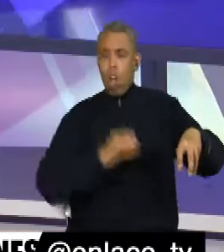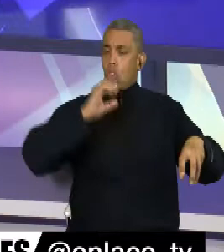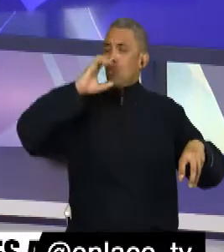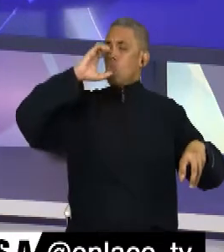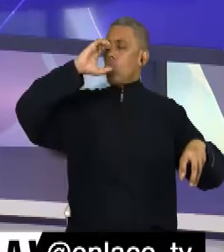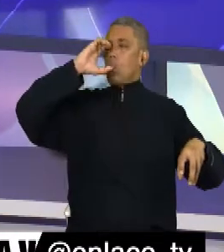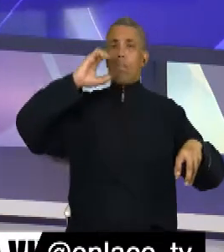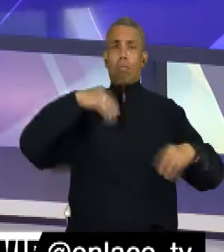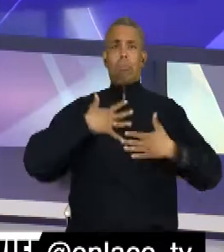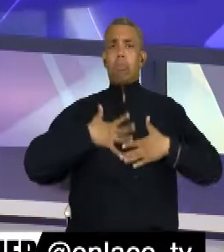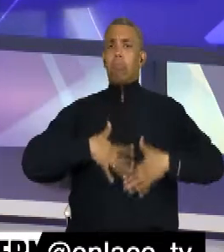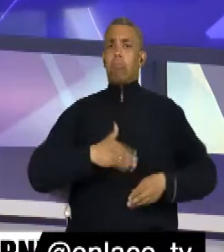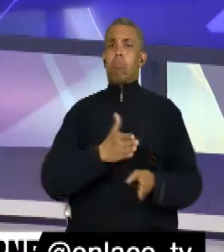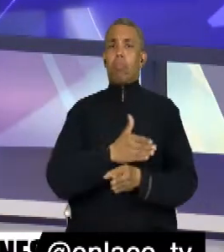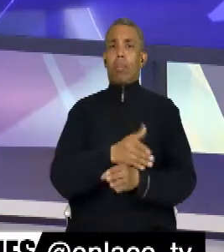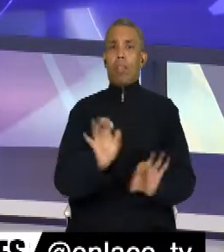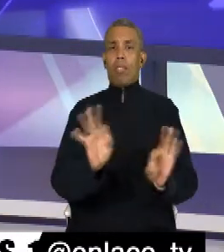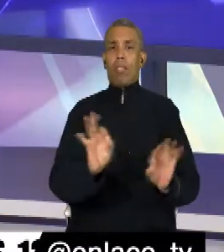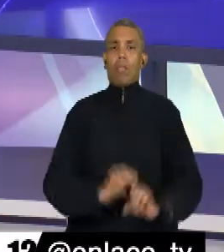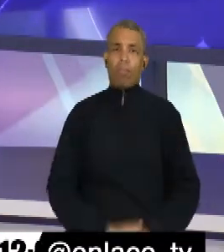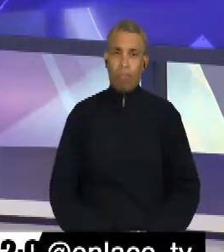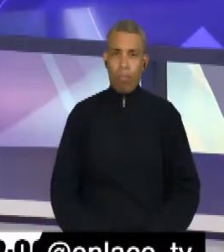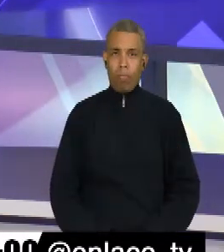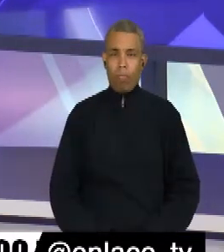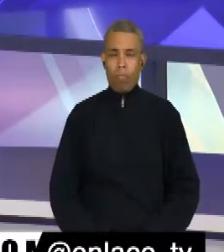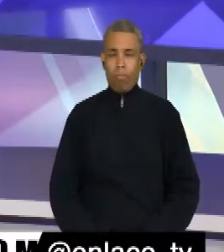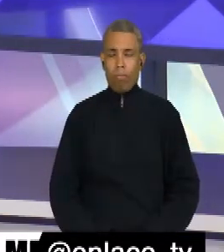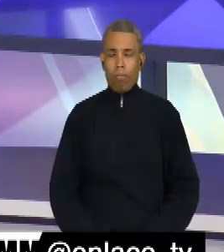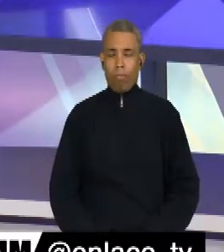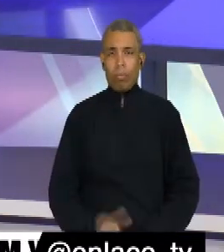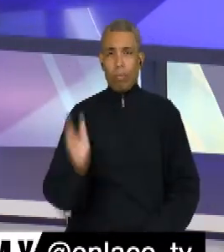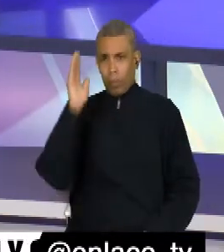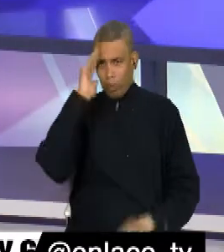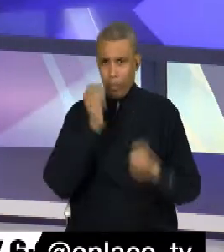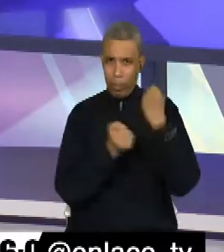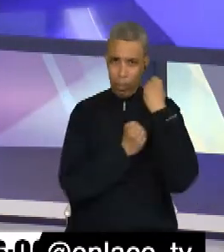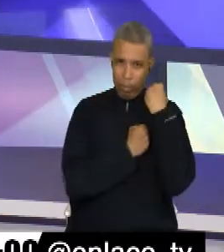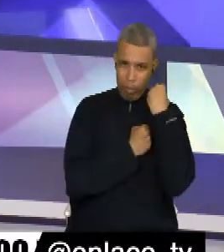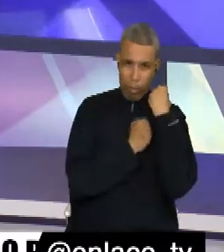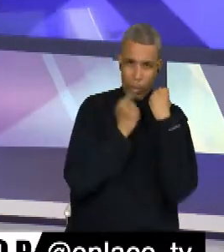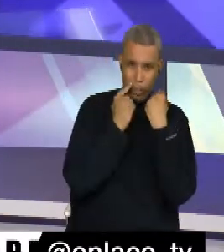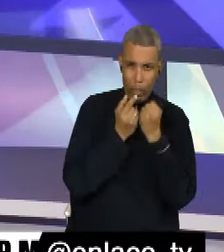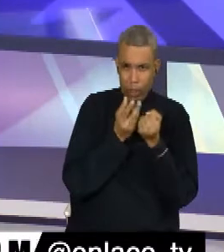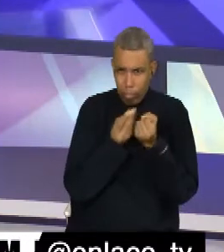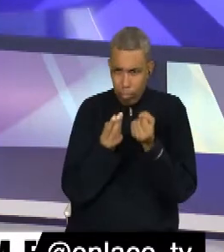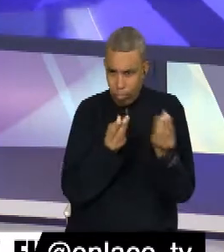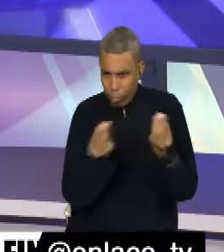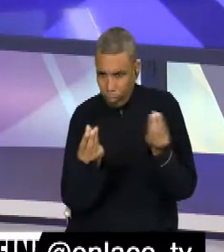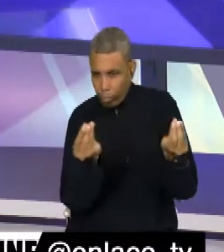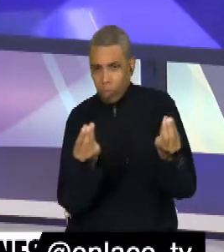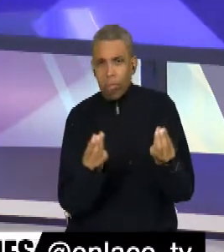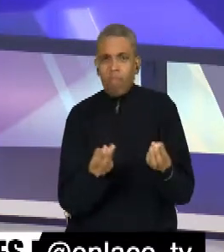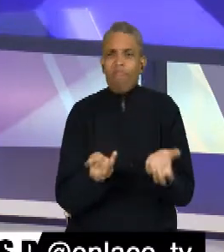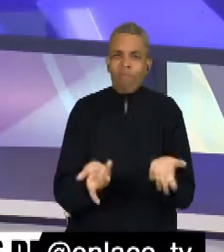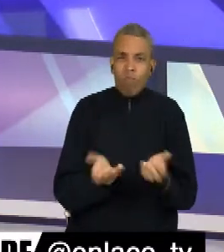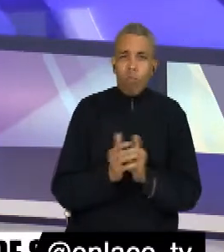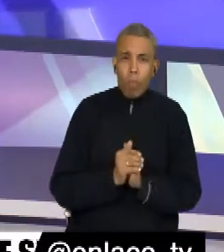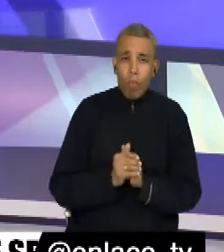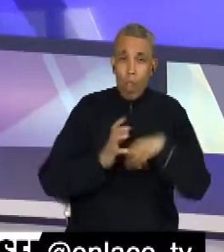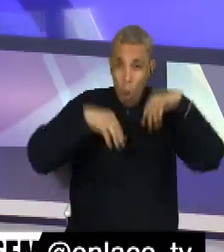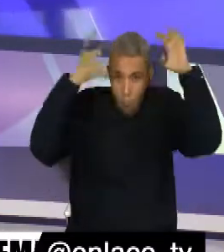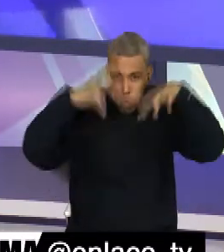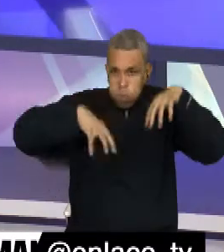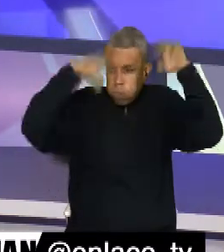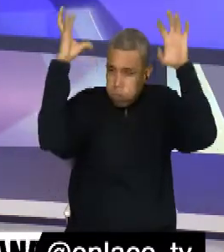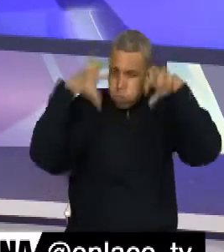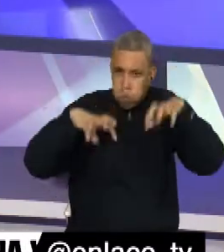En otro campo informativo, tropas de distintas unidades del Ejército Nacional ejecutan acciones para mitigar el impacto de las fuertes lluvias de